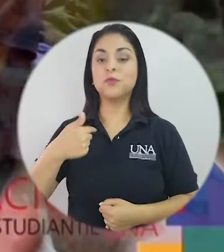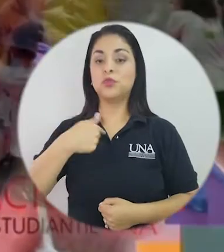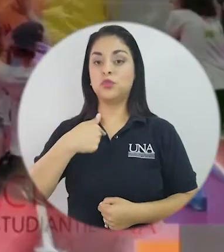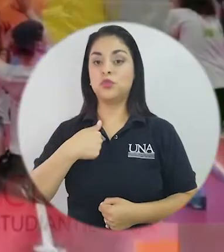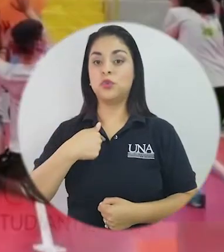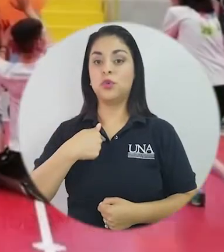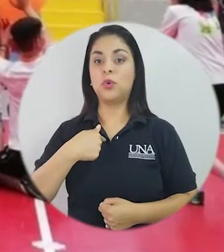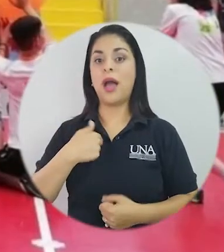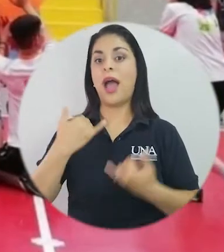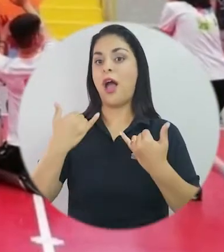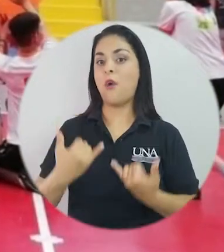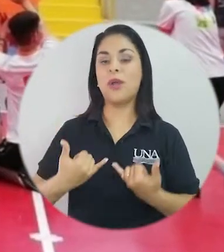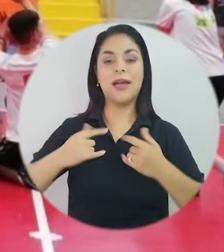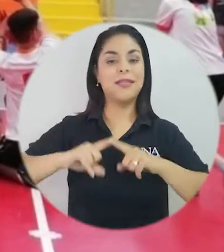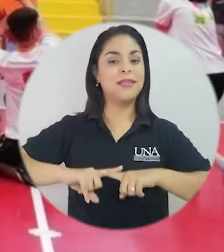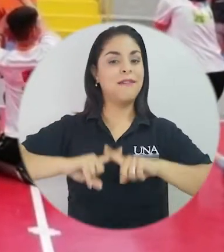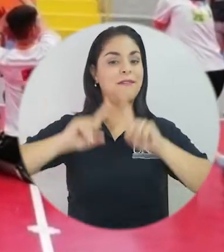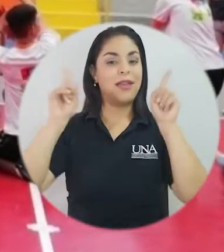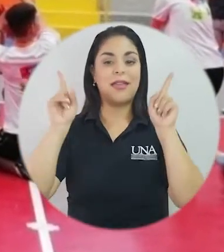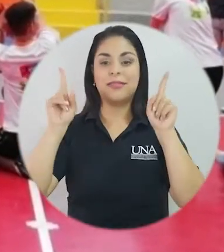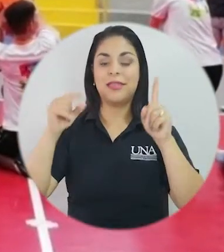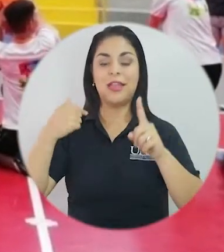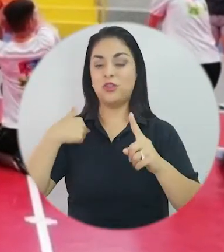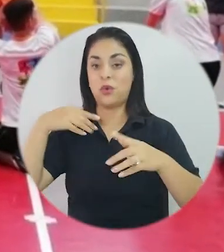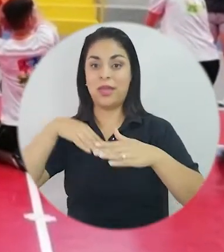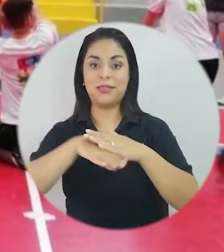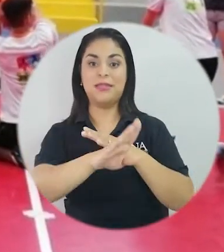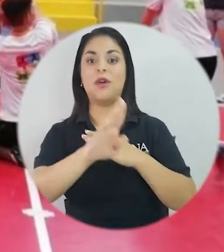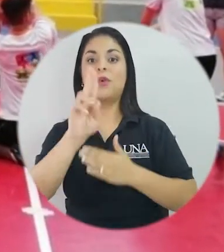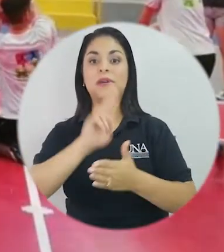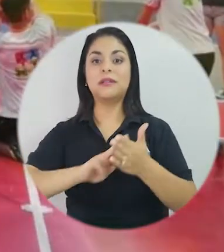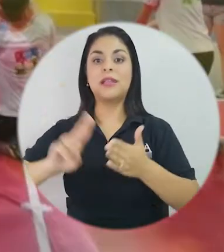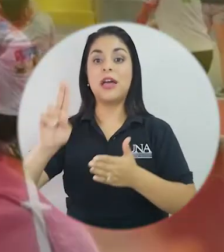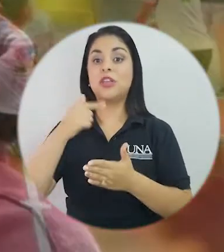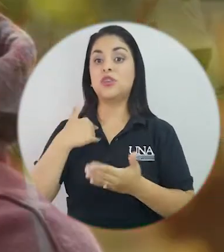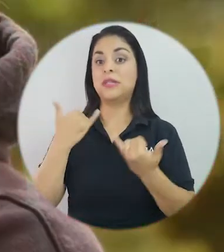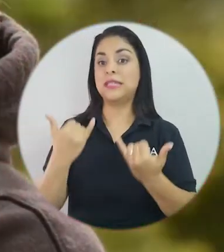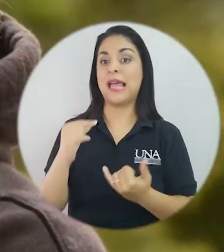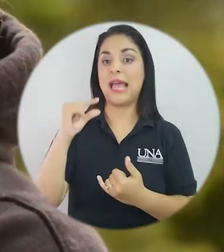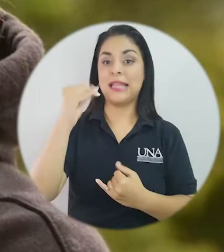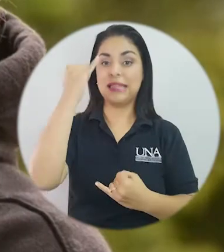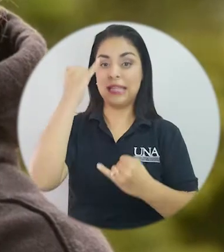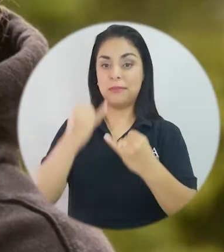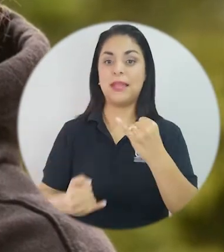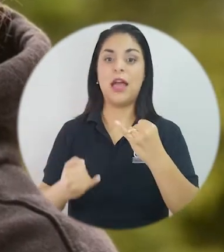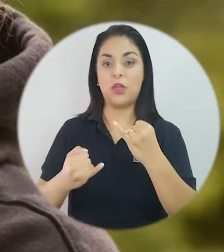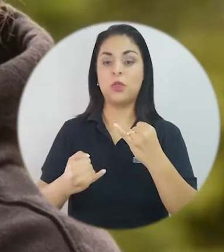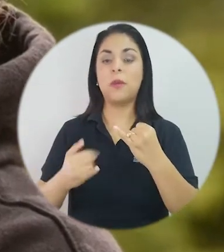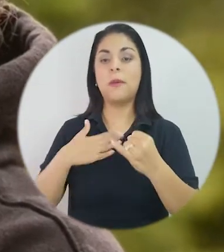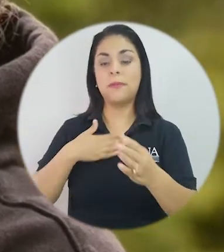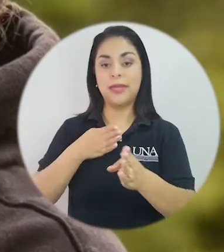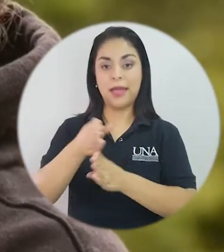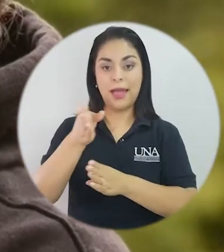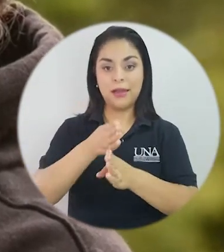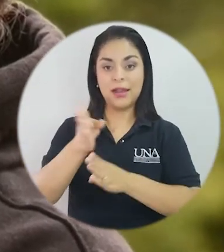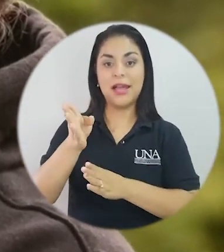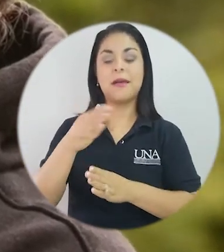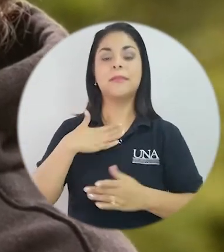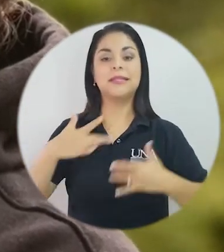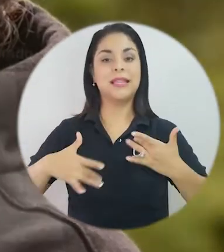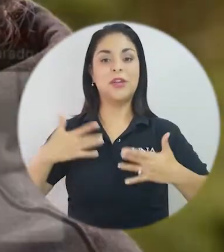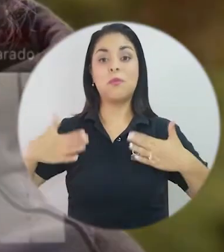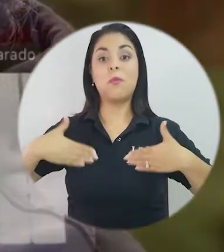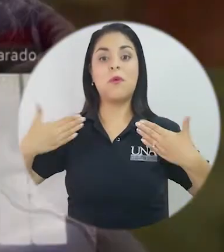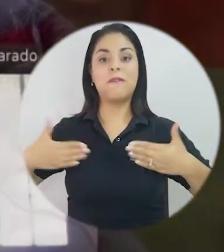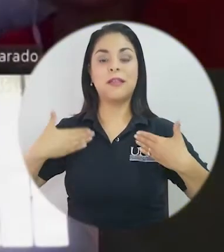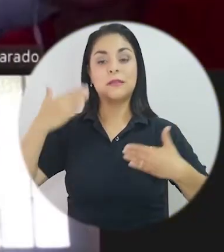una Florencia distinta a la que era cuando entré a la universidad y ahora que ya estoy terminando, bueno, que ya estoy terminando mi carrera, me siento